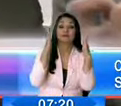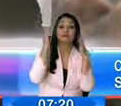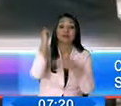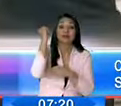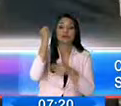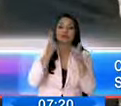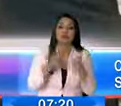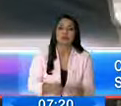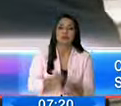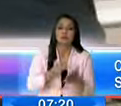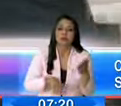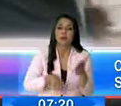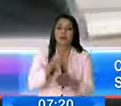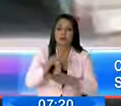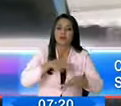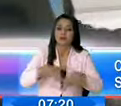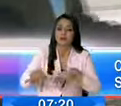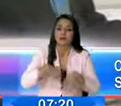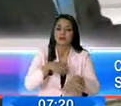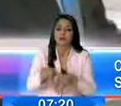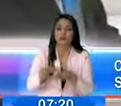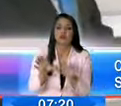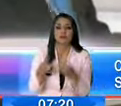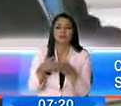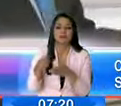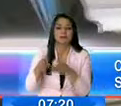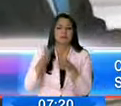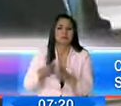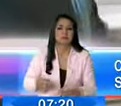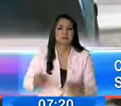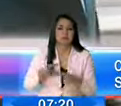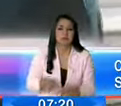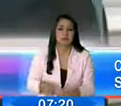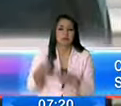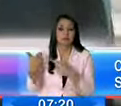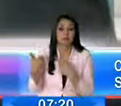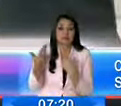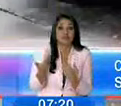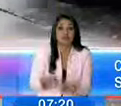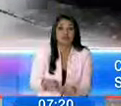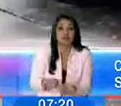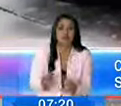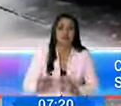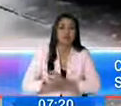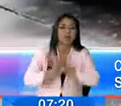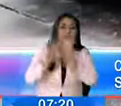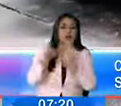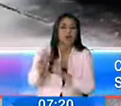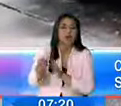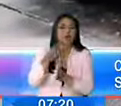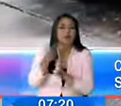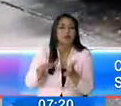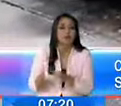para autorizar las acciones del Comité de Investigaciones que tiene dispuesto este ente para esclarecer el crimen de los periodistas. Además, el